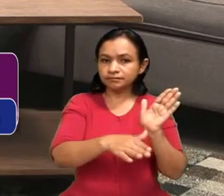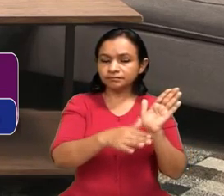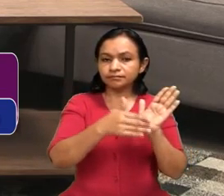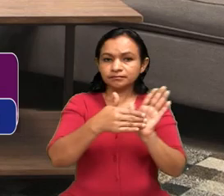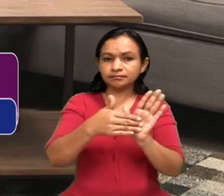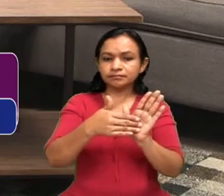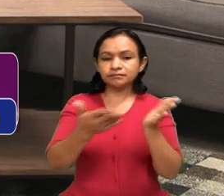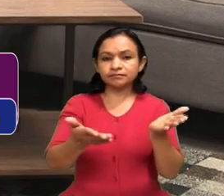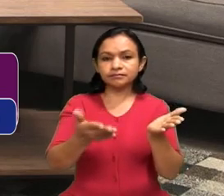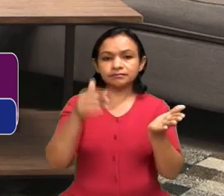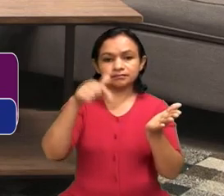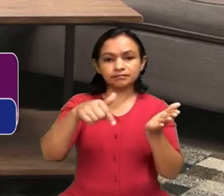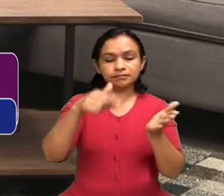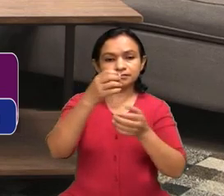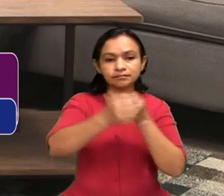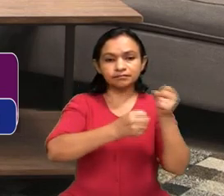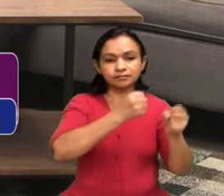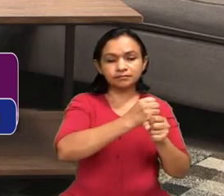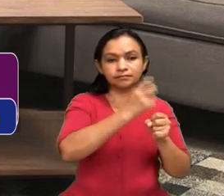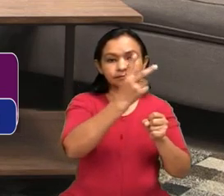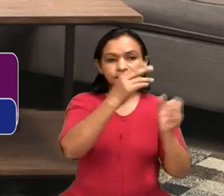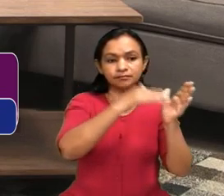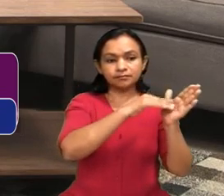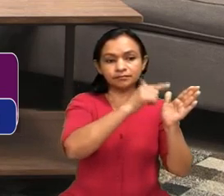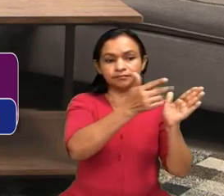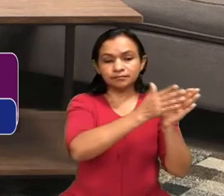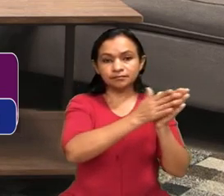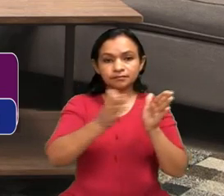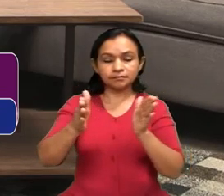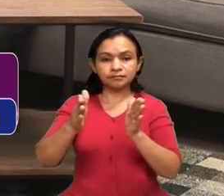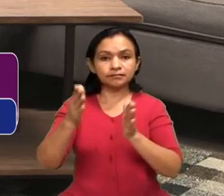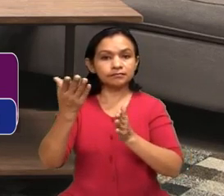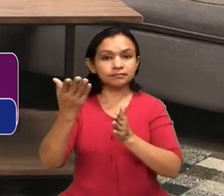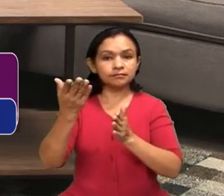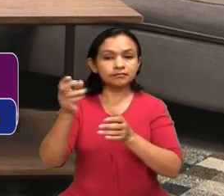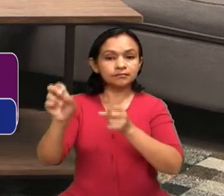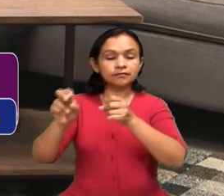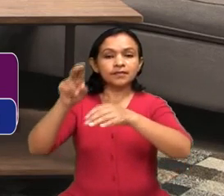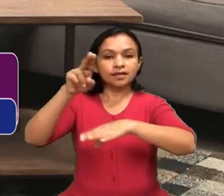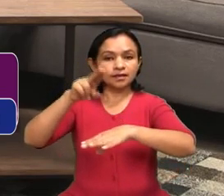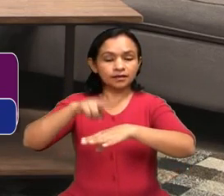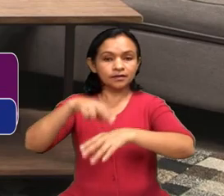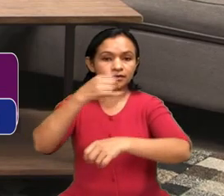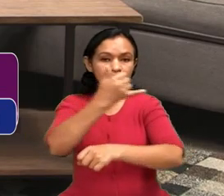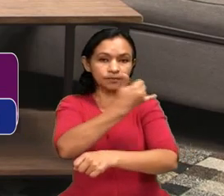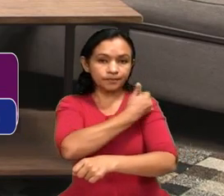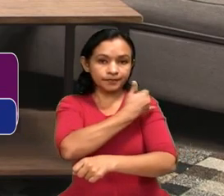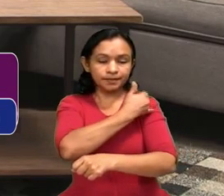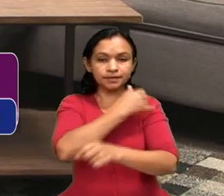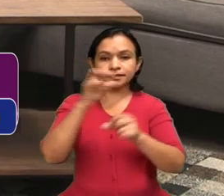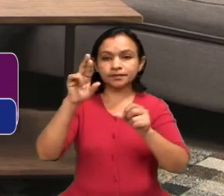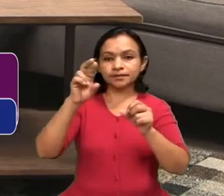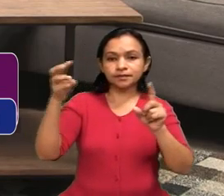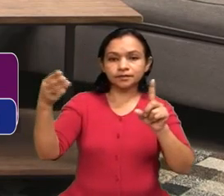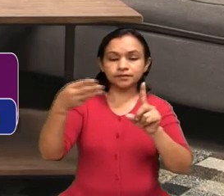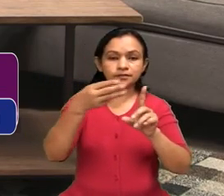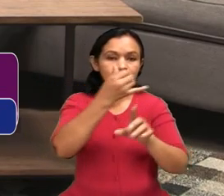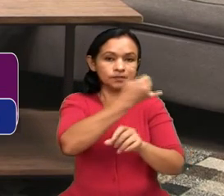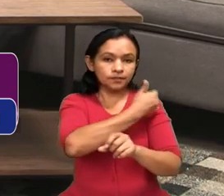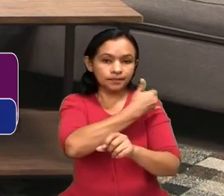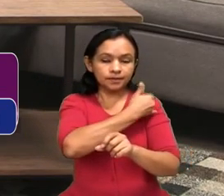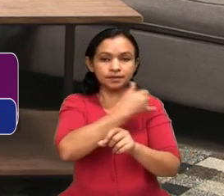en este periodo del 2007 a la fecha, entre referencias nacionales, referencias regionales y